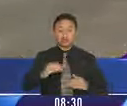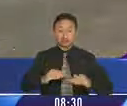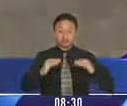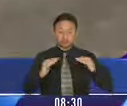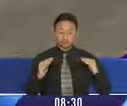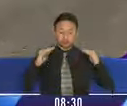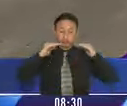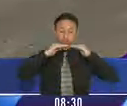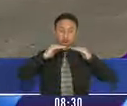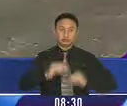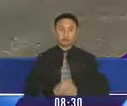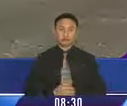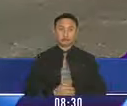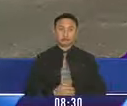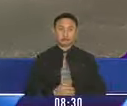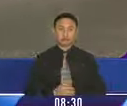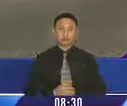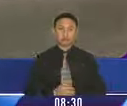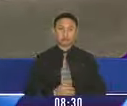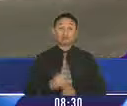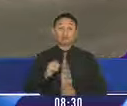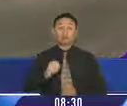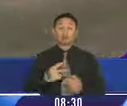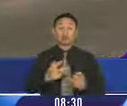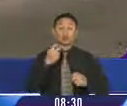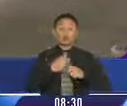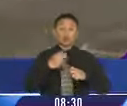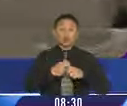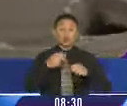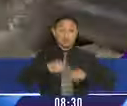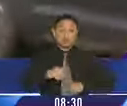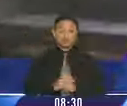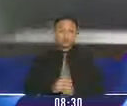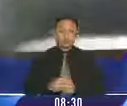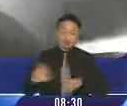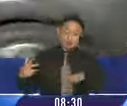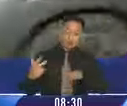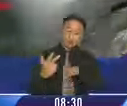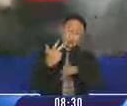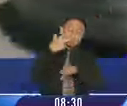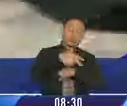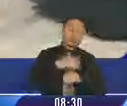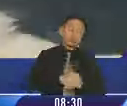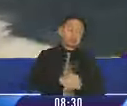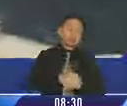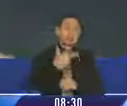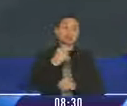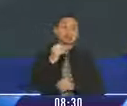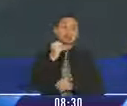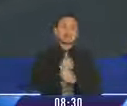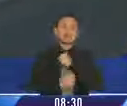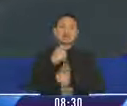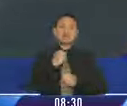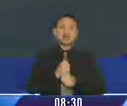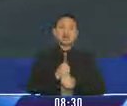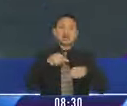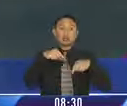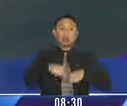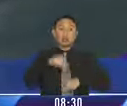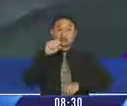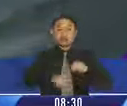Eso, de concreto, un rompevelocidades de concreto. Con el tiempo, dio usted unos 30 años atrás, eso ya se ha